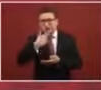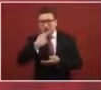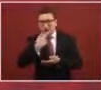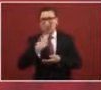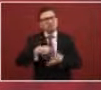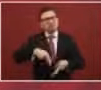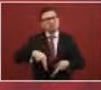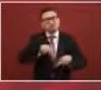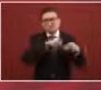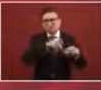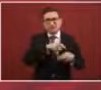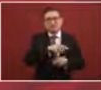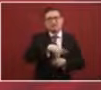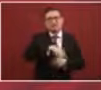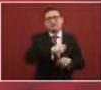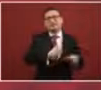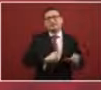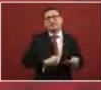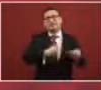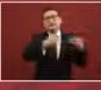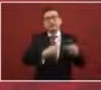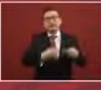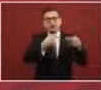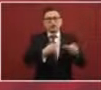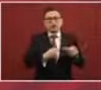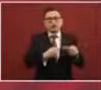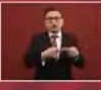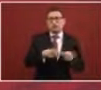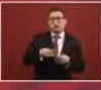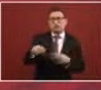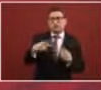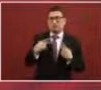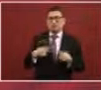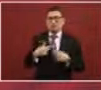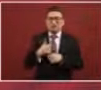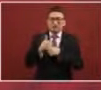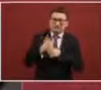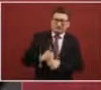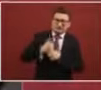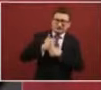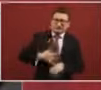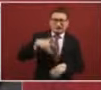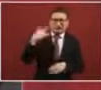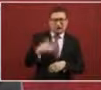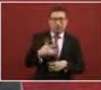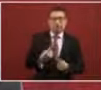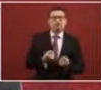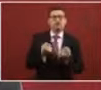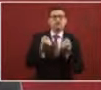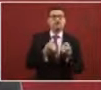que hicieran negocio con el dolor de la gente.